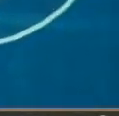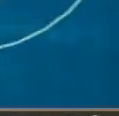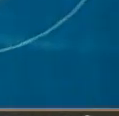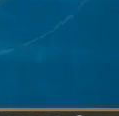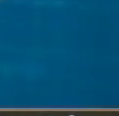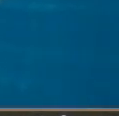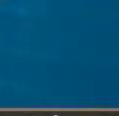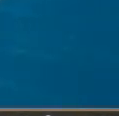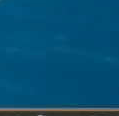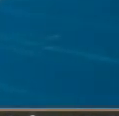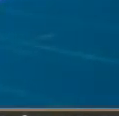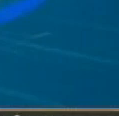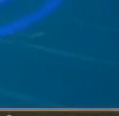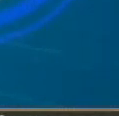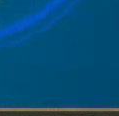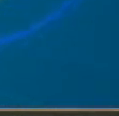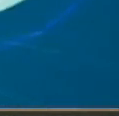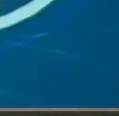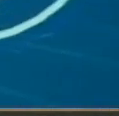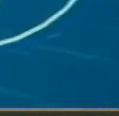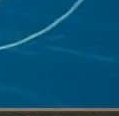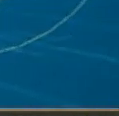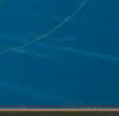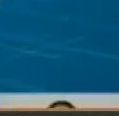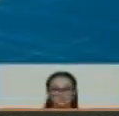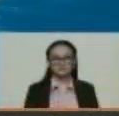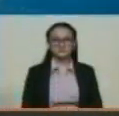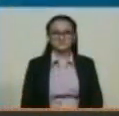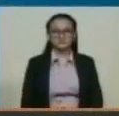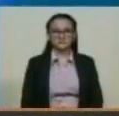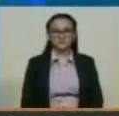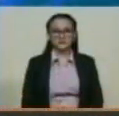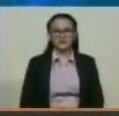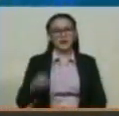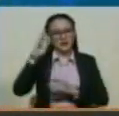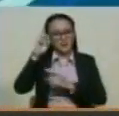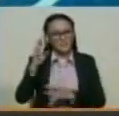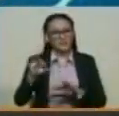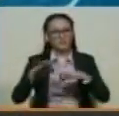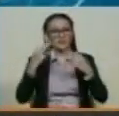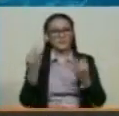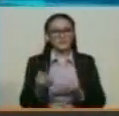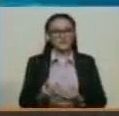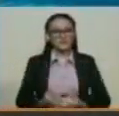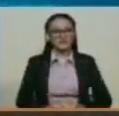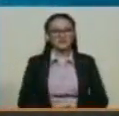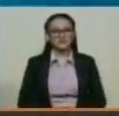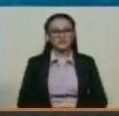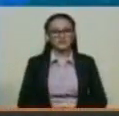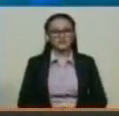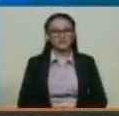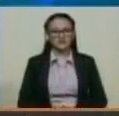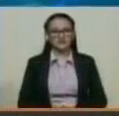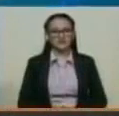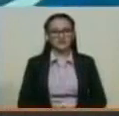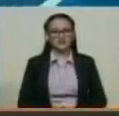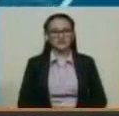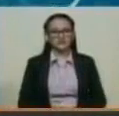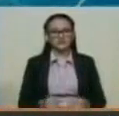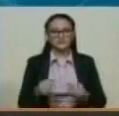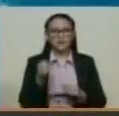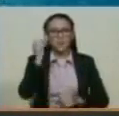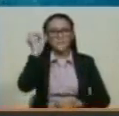profesionalismo, con el respeto debido a los derechos humanos de este ciudadano y de sus familiares, y mantendremos a la